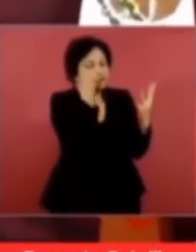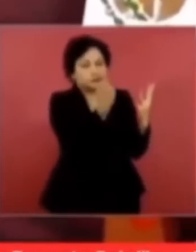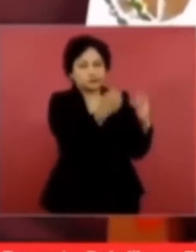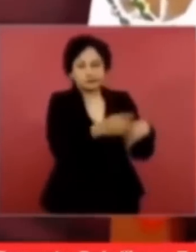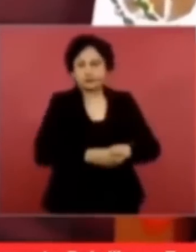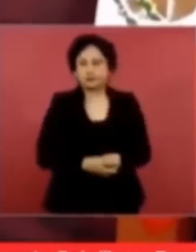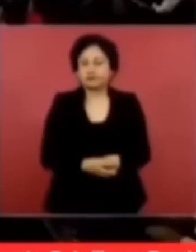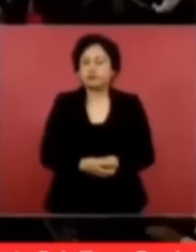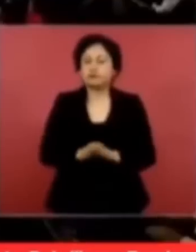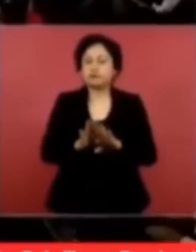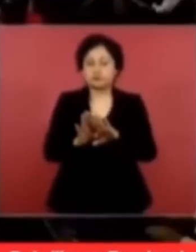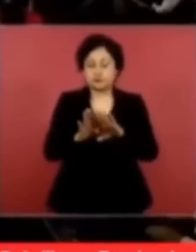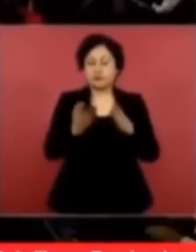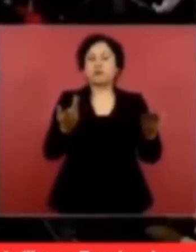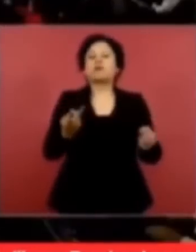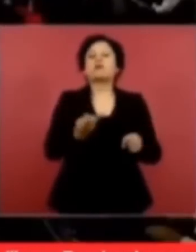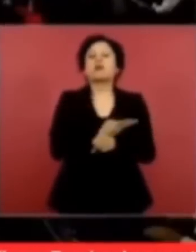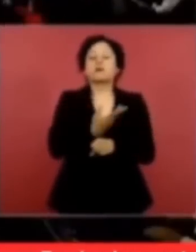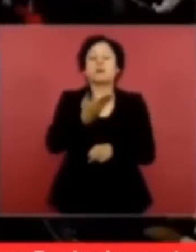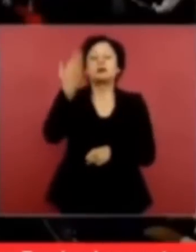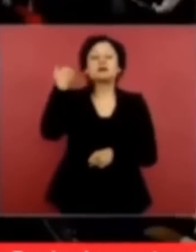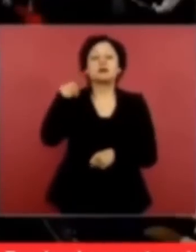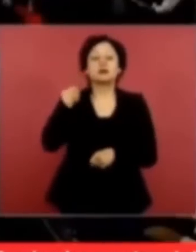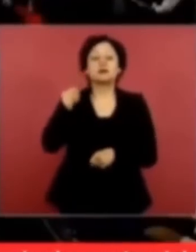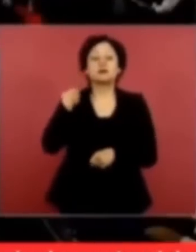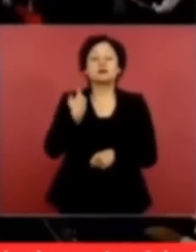Y un gobernador, el único,